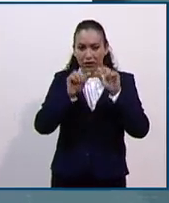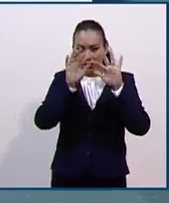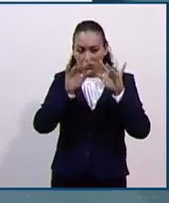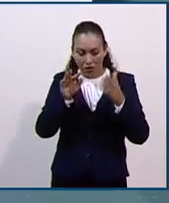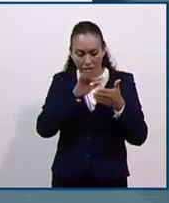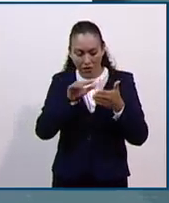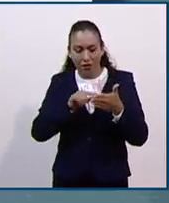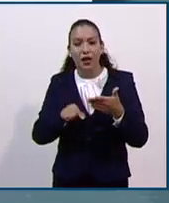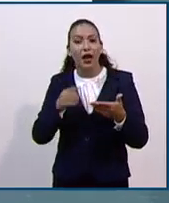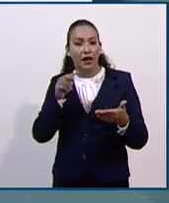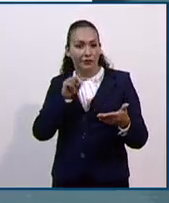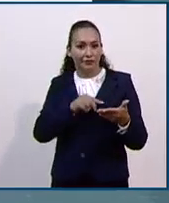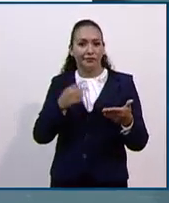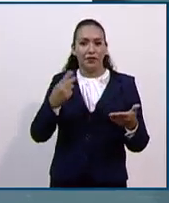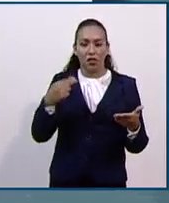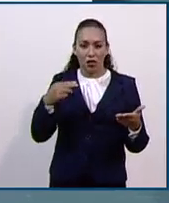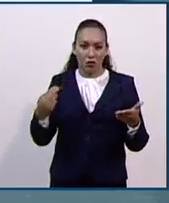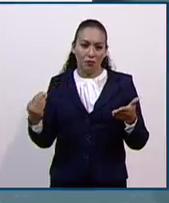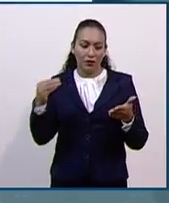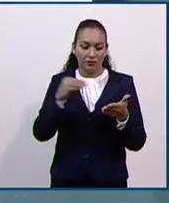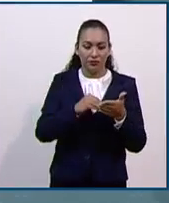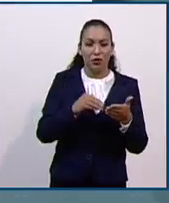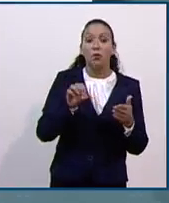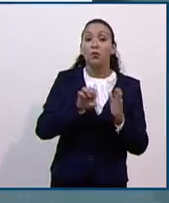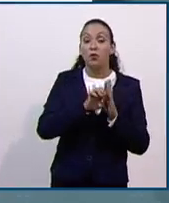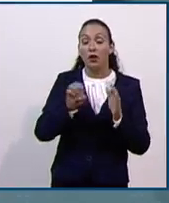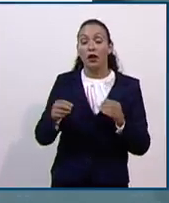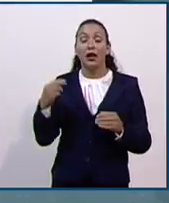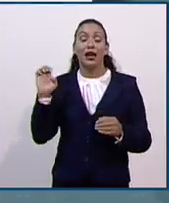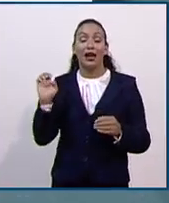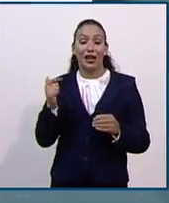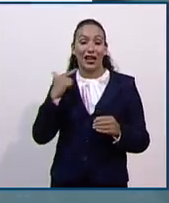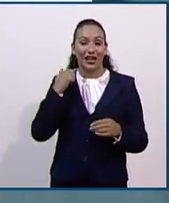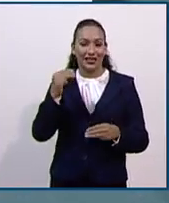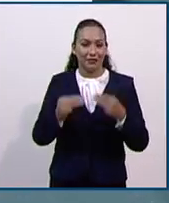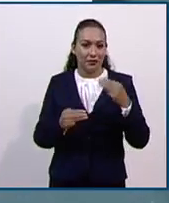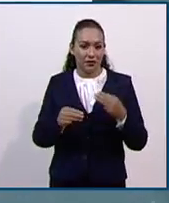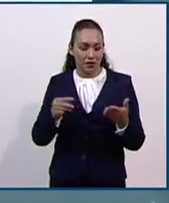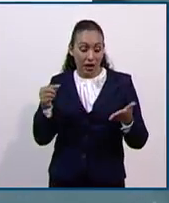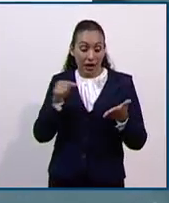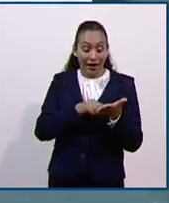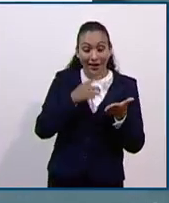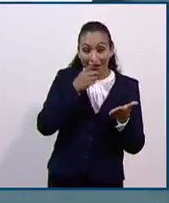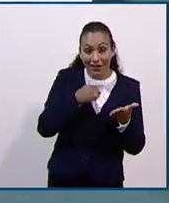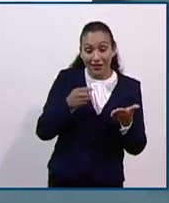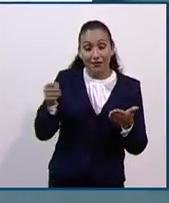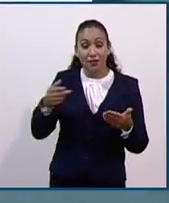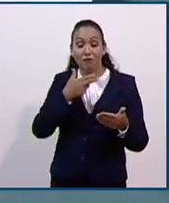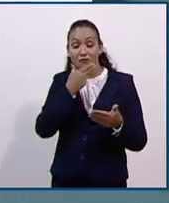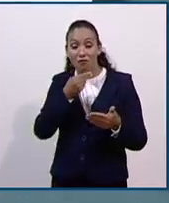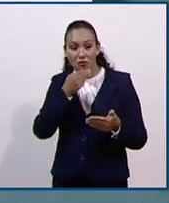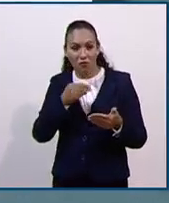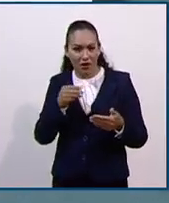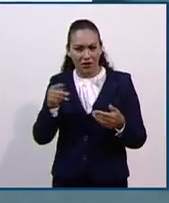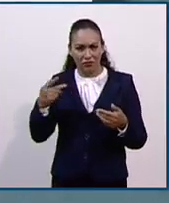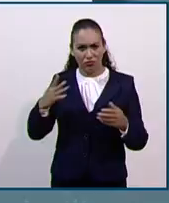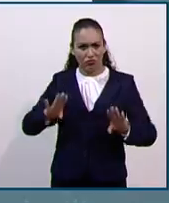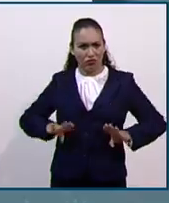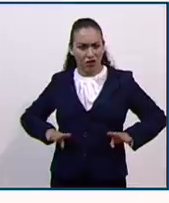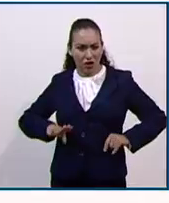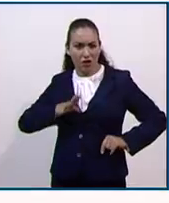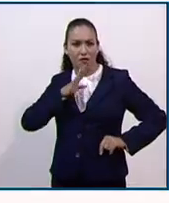diversos funcionarios, entre ellos a un exministro, por supuestas conductas que pudieran constituir faltas